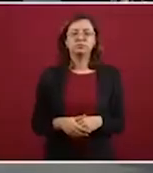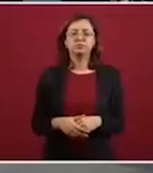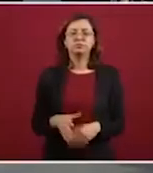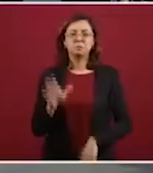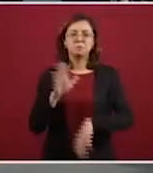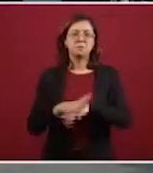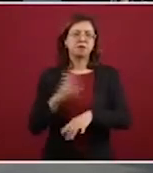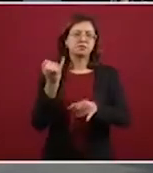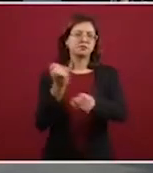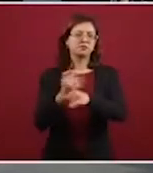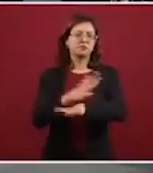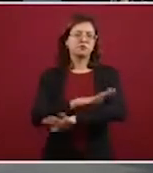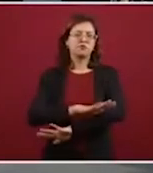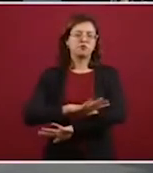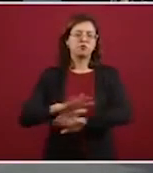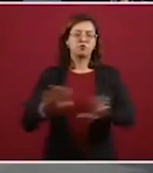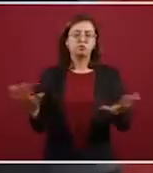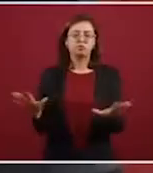información,